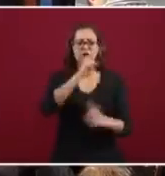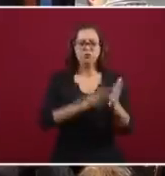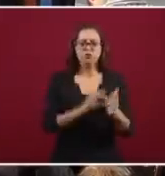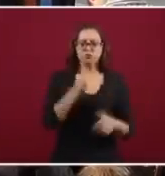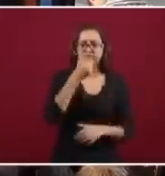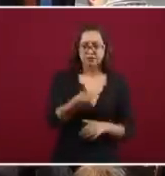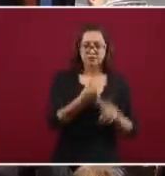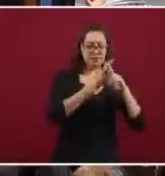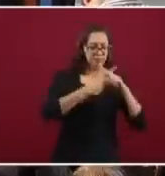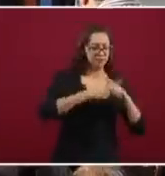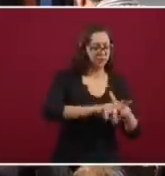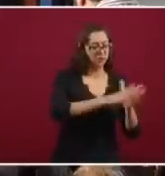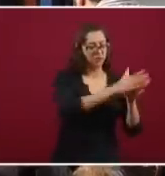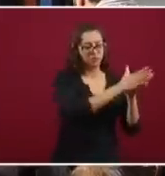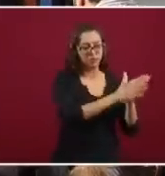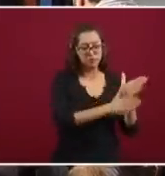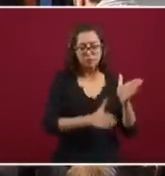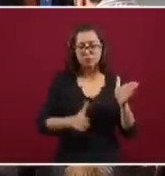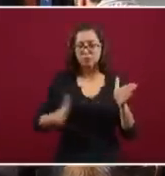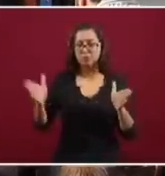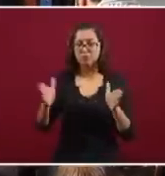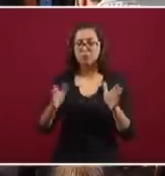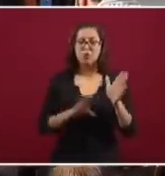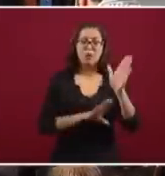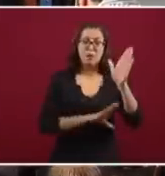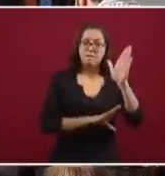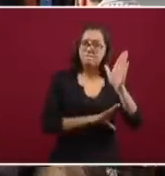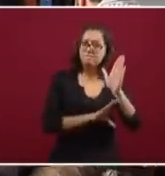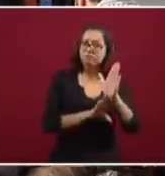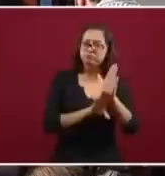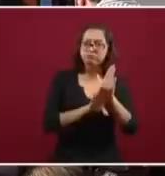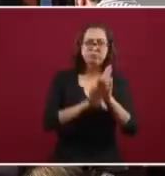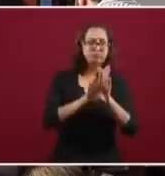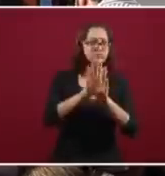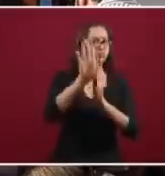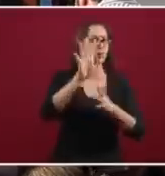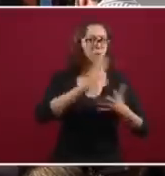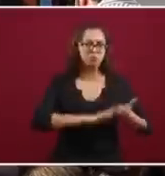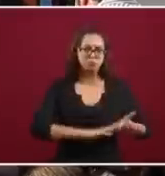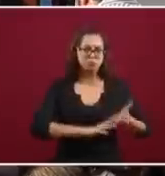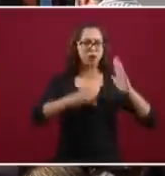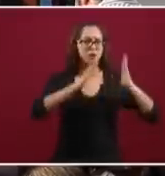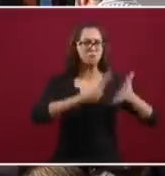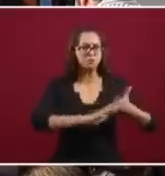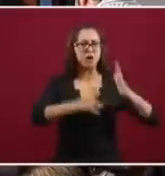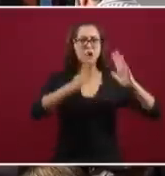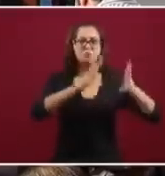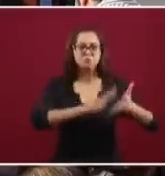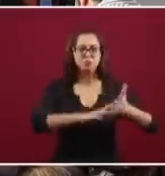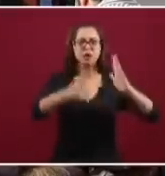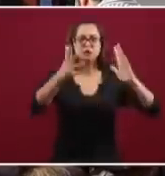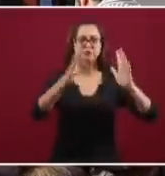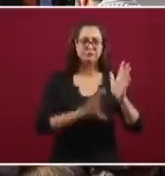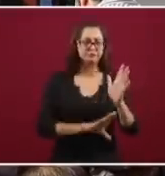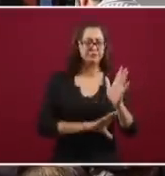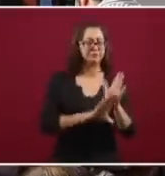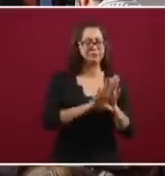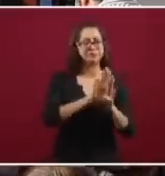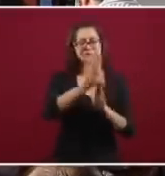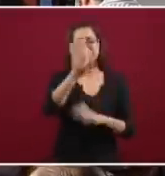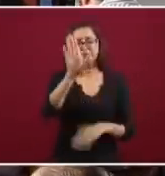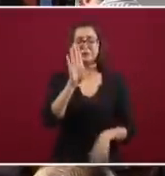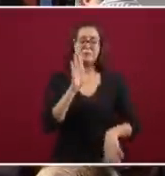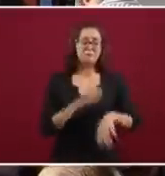2006, de una tendencia al alza en delitos, sobre todo